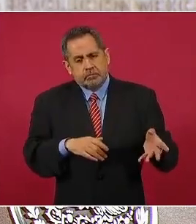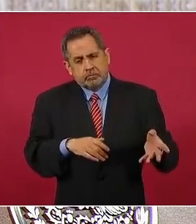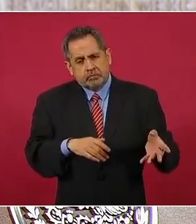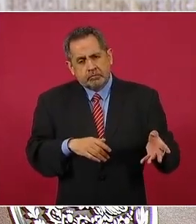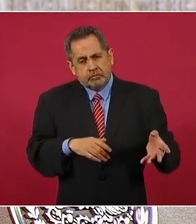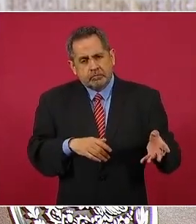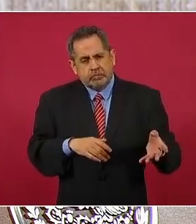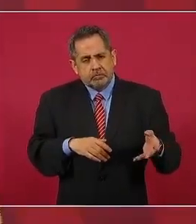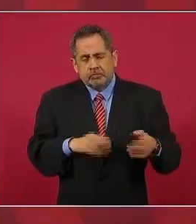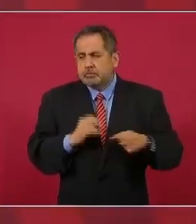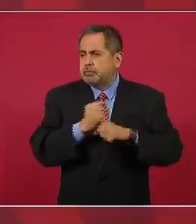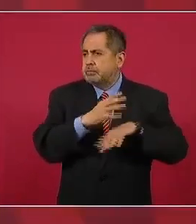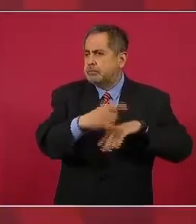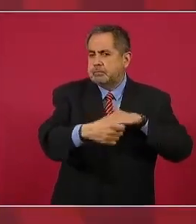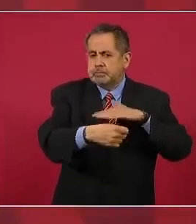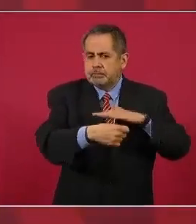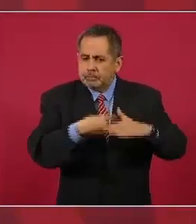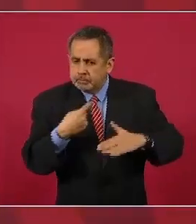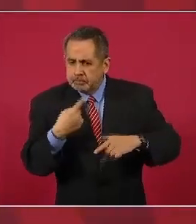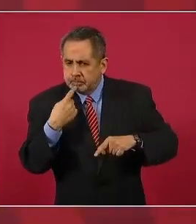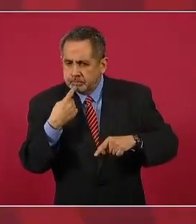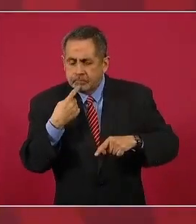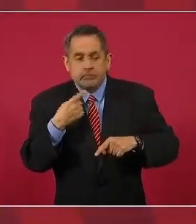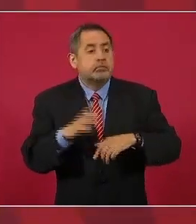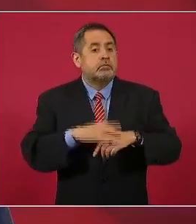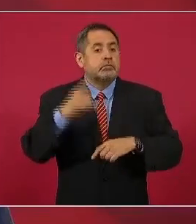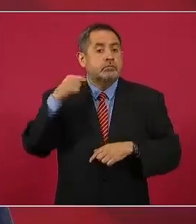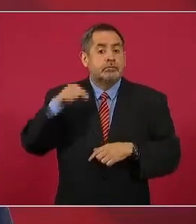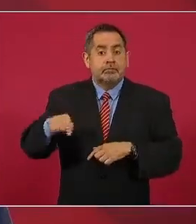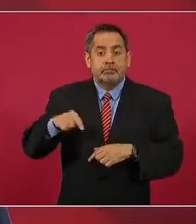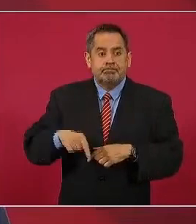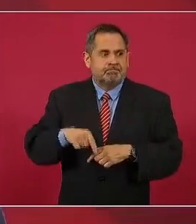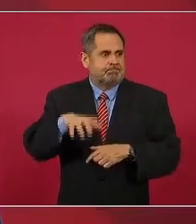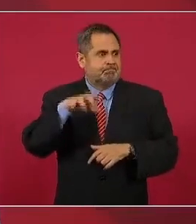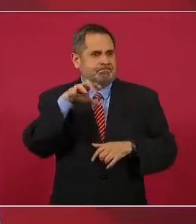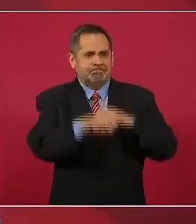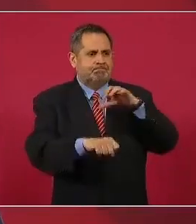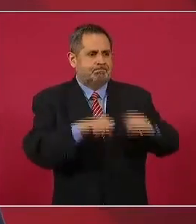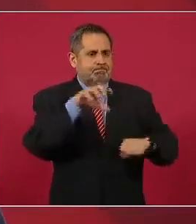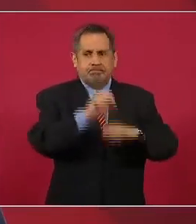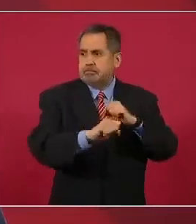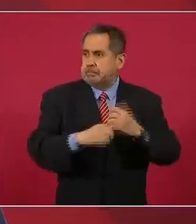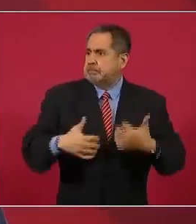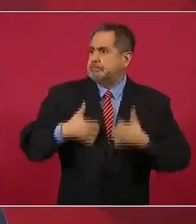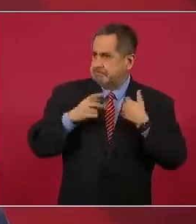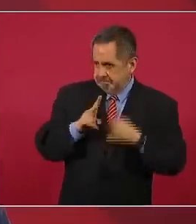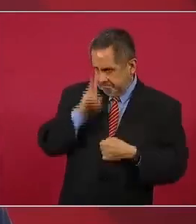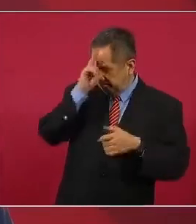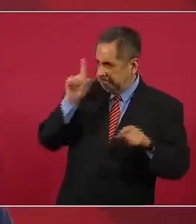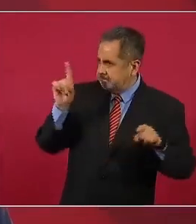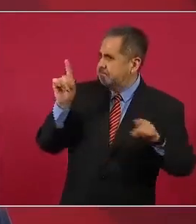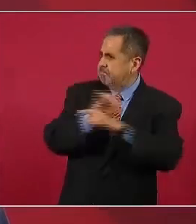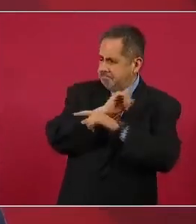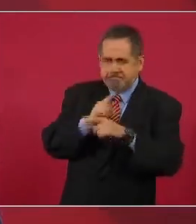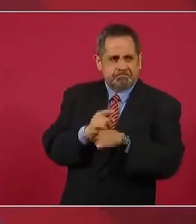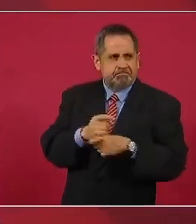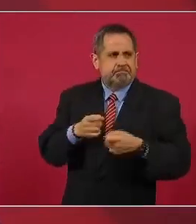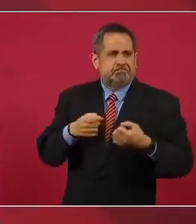alguna información, con detenciones que se han llevado a cabo